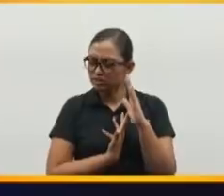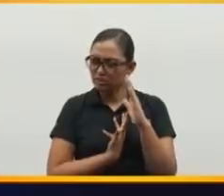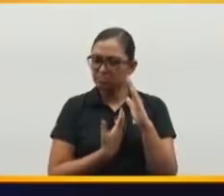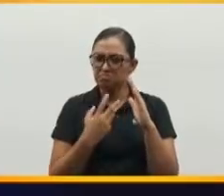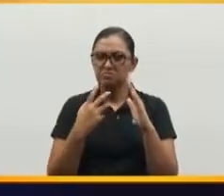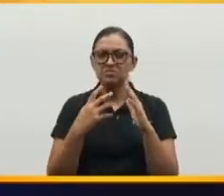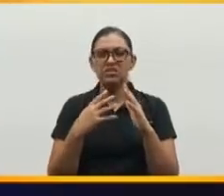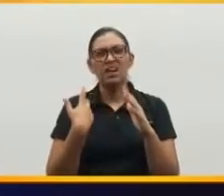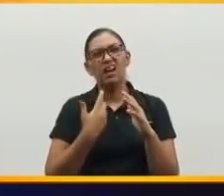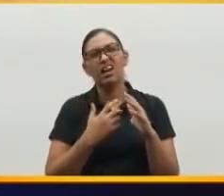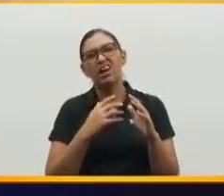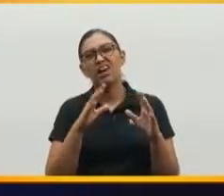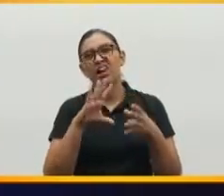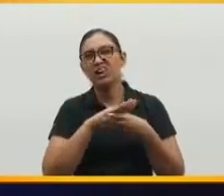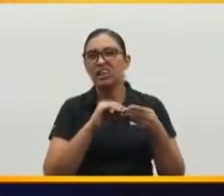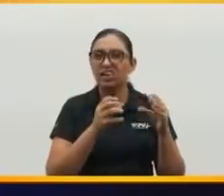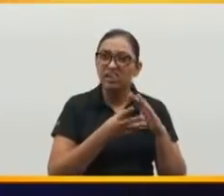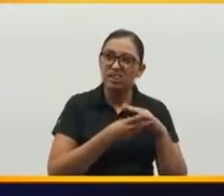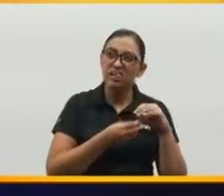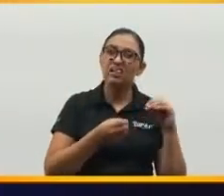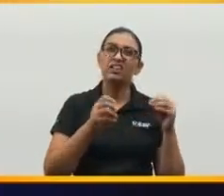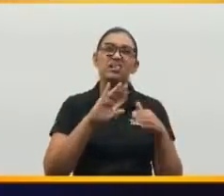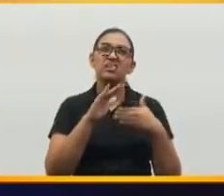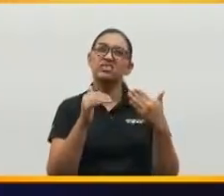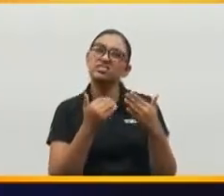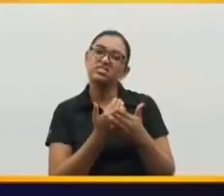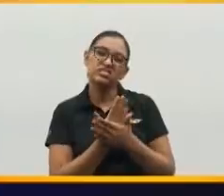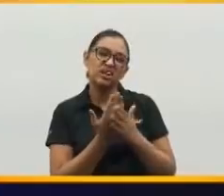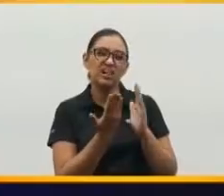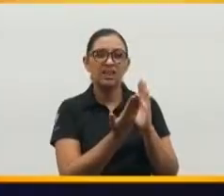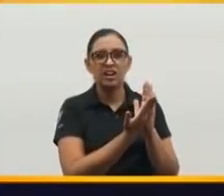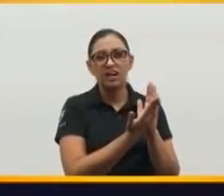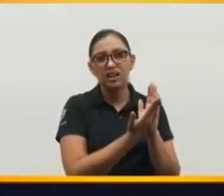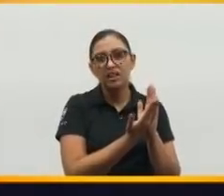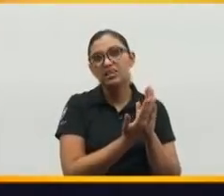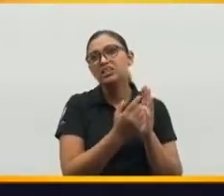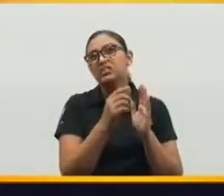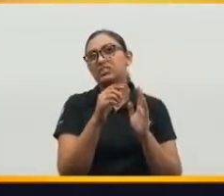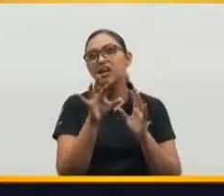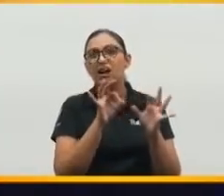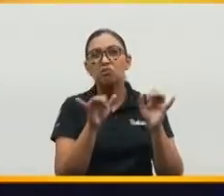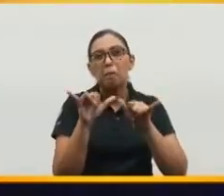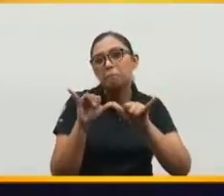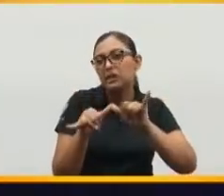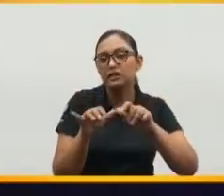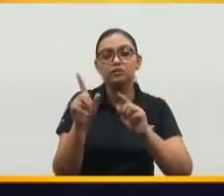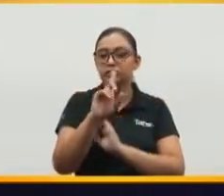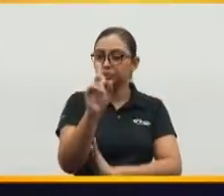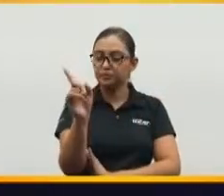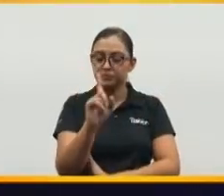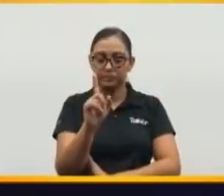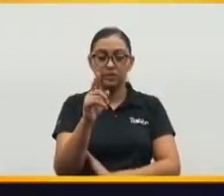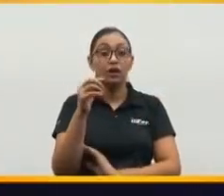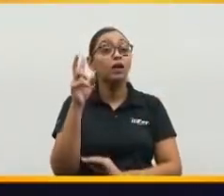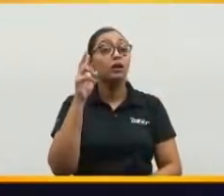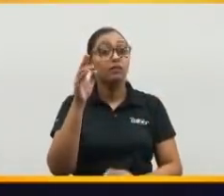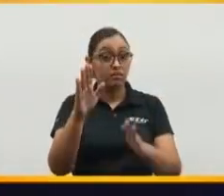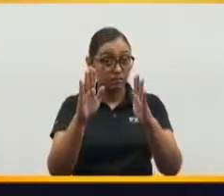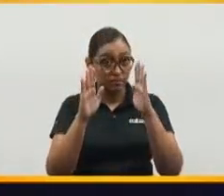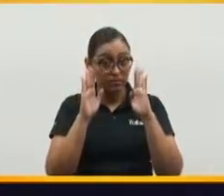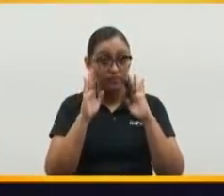hablar de los nudos, de los tzitzits, de las porciones de la palabra. No, quiero hablar de una sola cosa. El manto de oración se